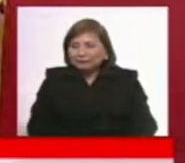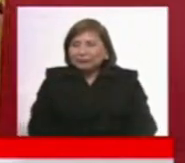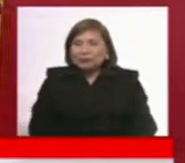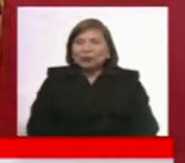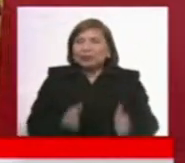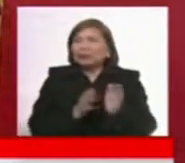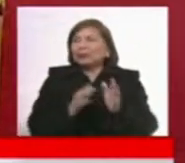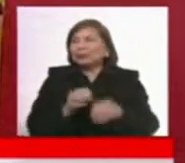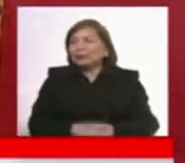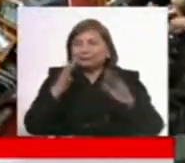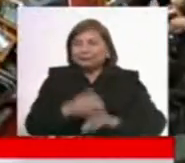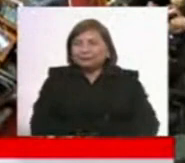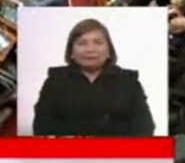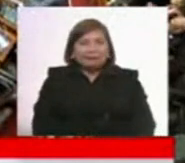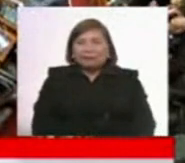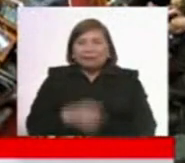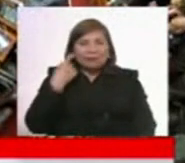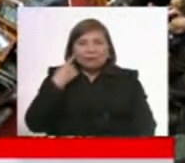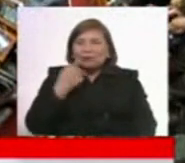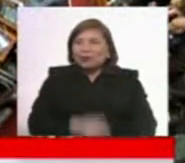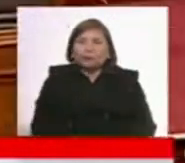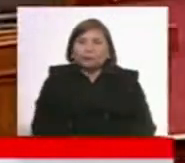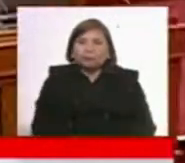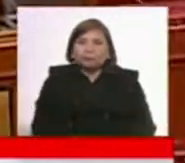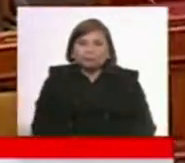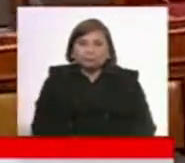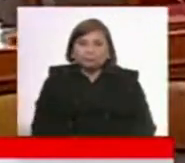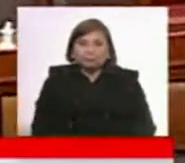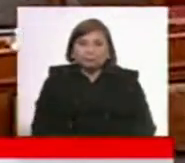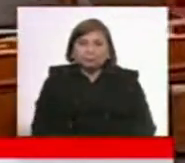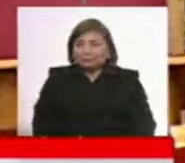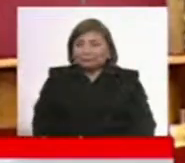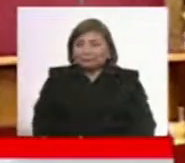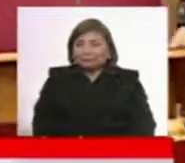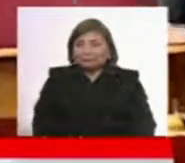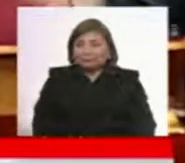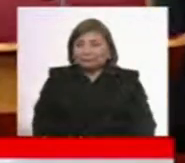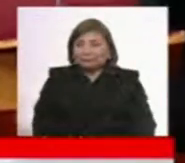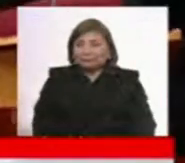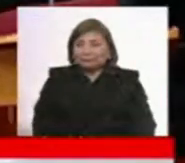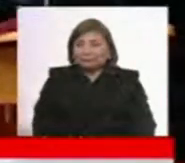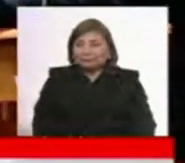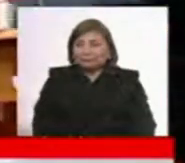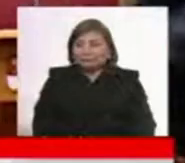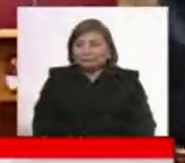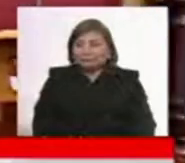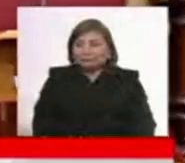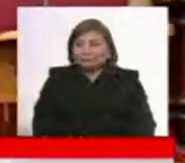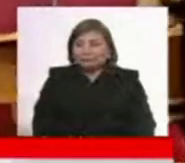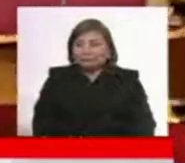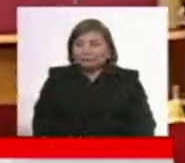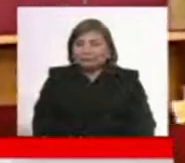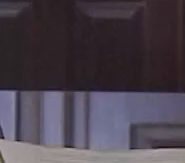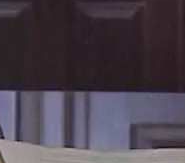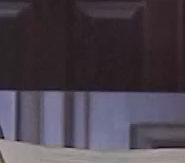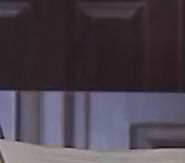Castillo. Dina Boluarte, hasta ahora vicepresidenta, juró el cargo en Lima en medio de una grave crisis constitucional tras el